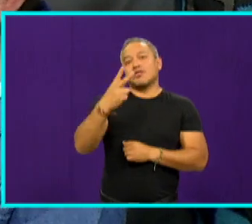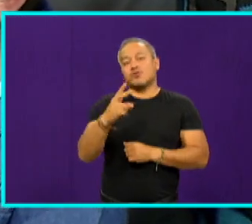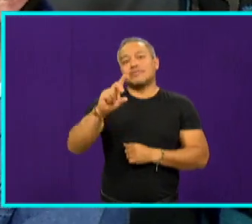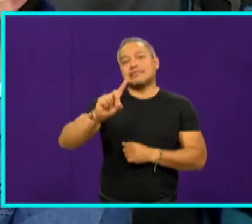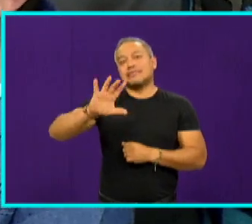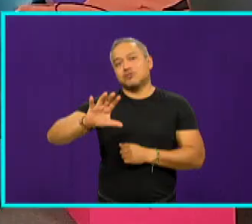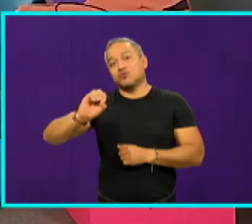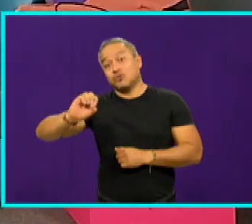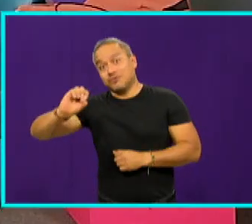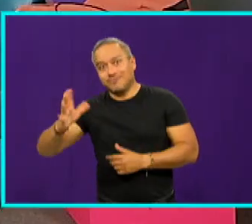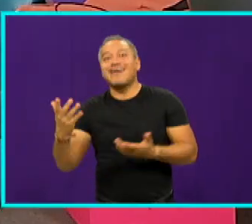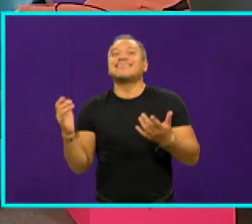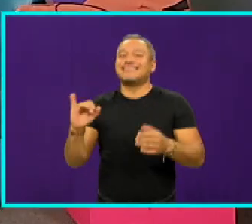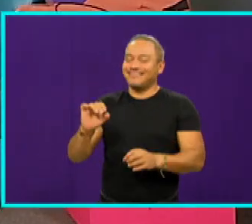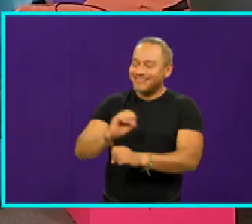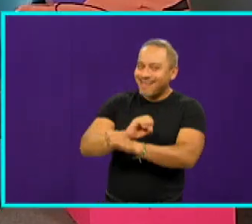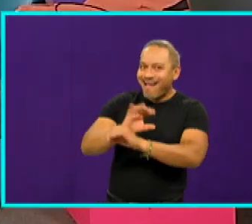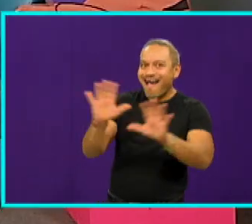Porque hace rin.